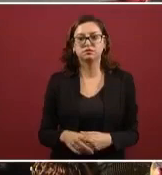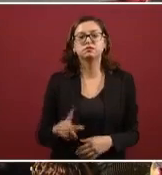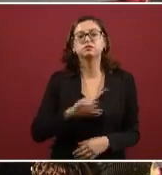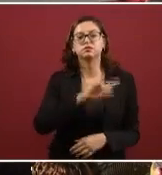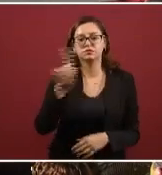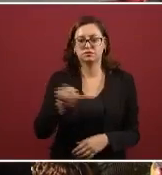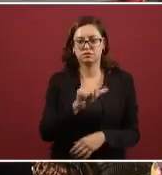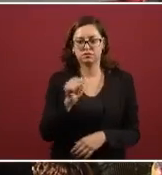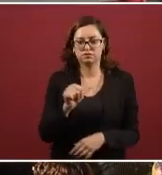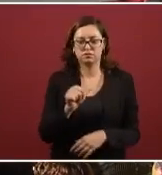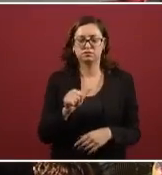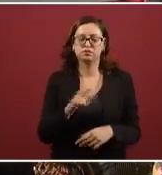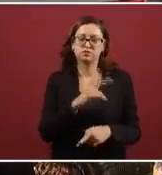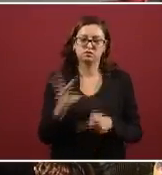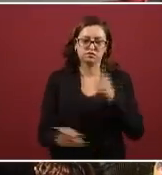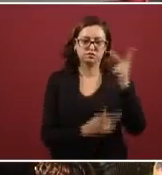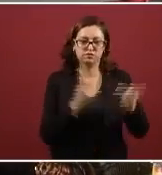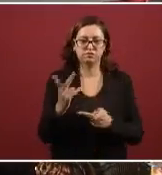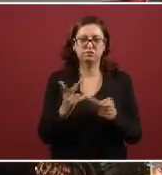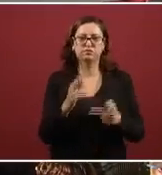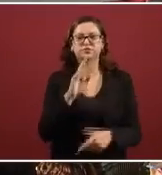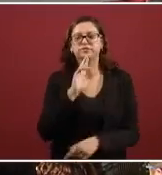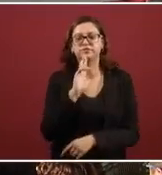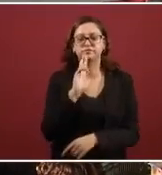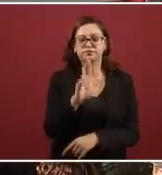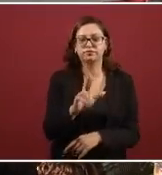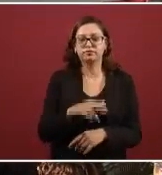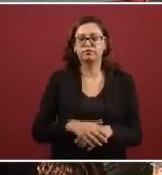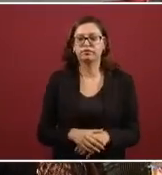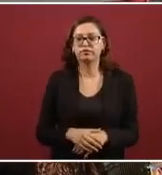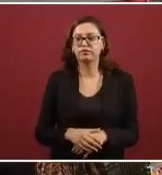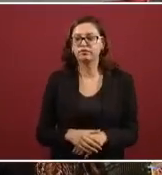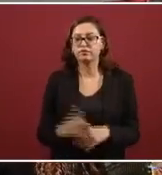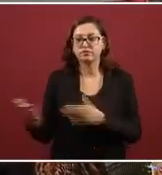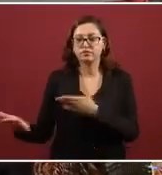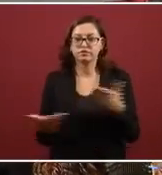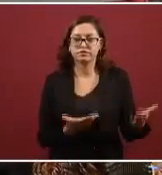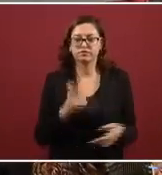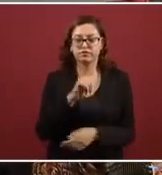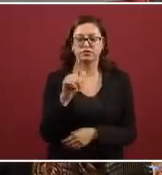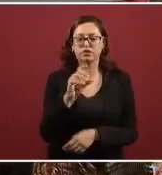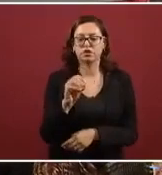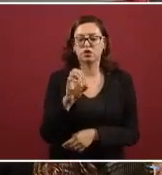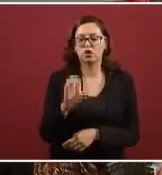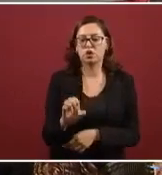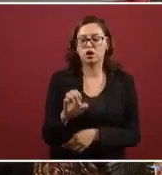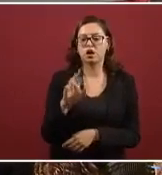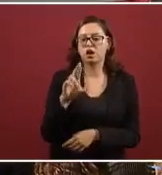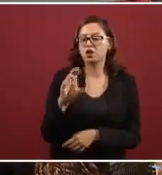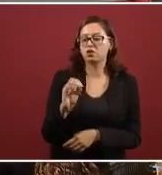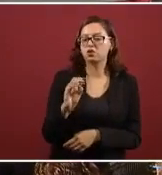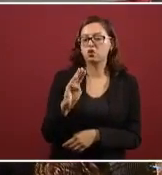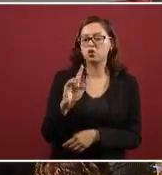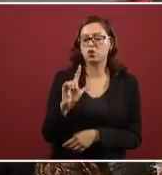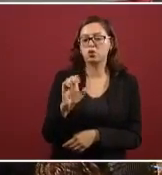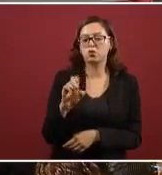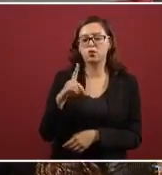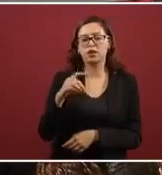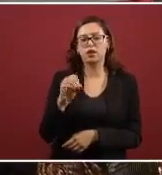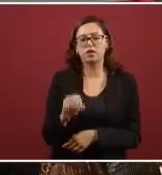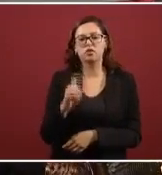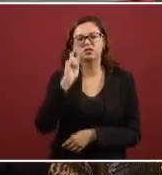y respuestas. Entonces, le pedimos a Zoé Robledo que nos explique cuál